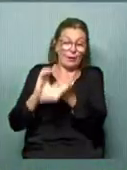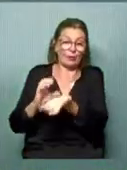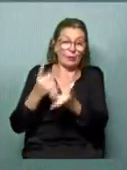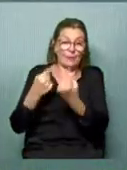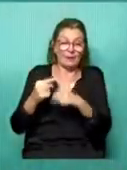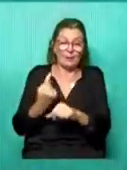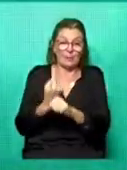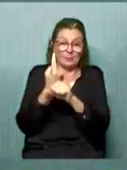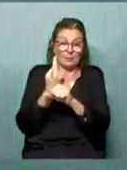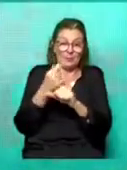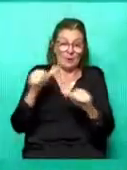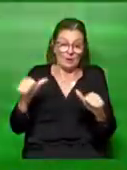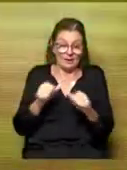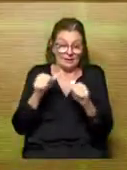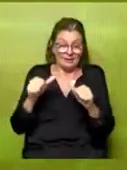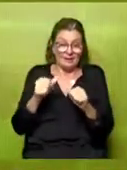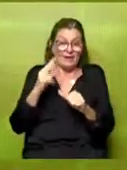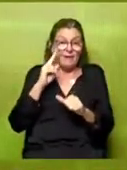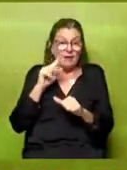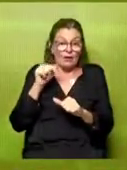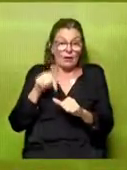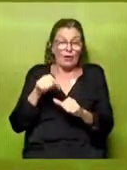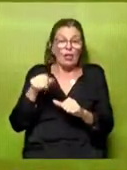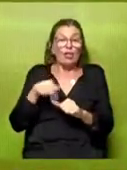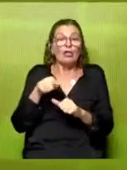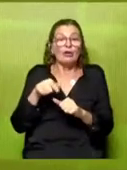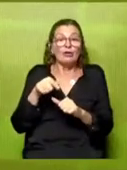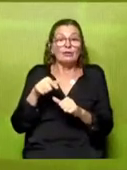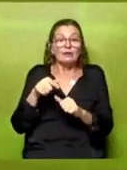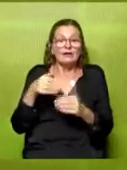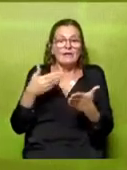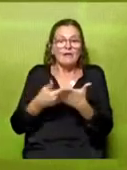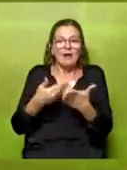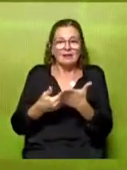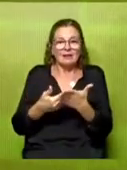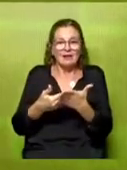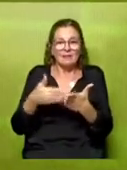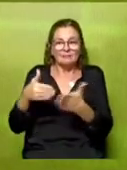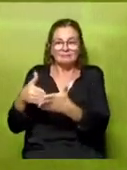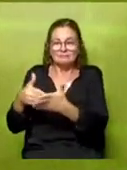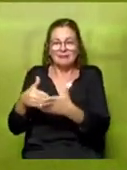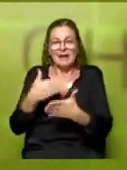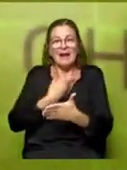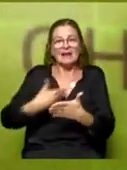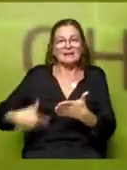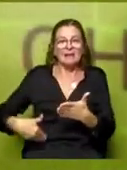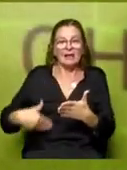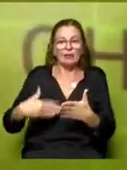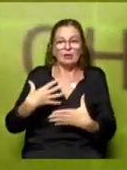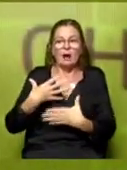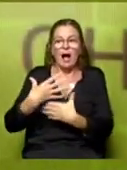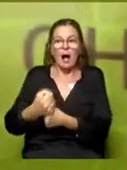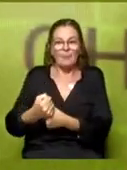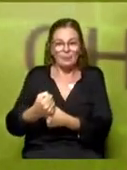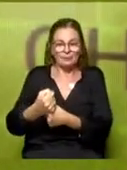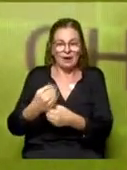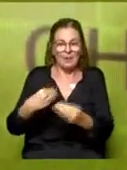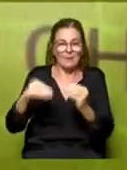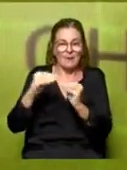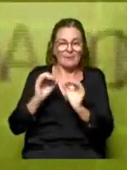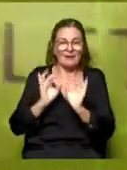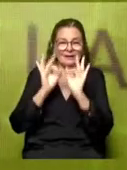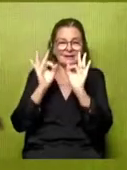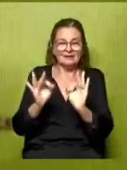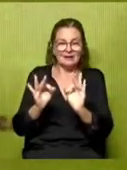lo primero que tenemos que hacer es ver hoy dónde tenemos los baches presupuestales, dónde el Estado tiene que ser más eficiente para llegar al